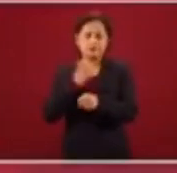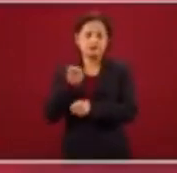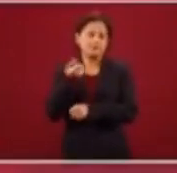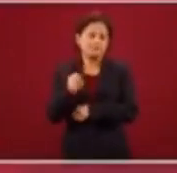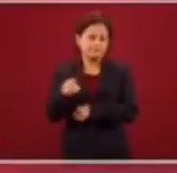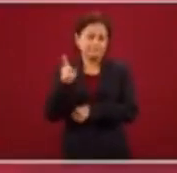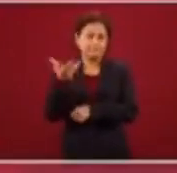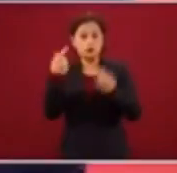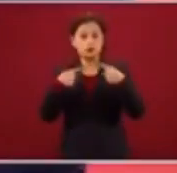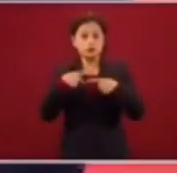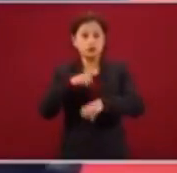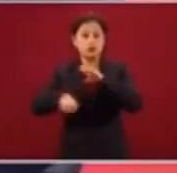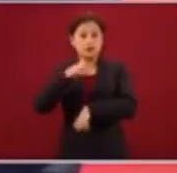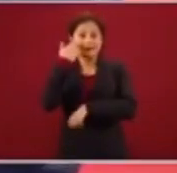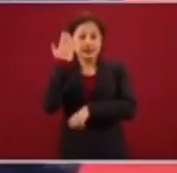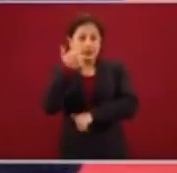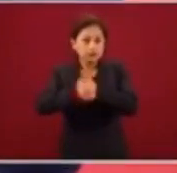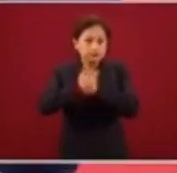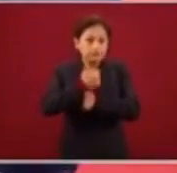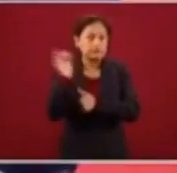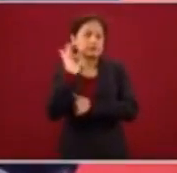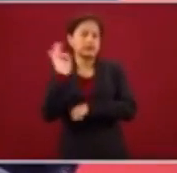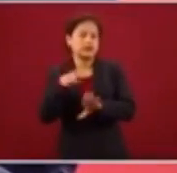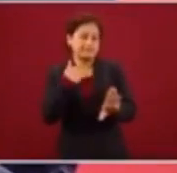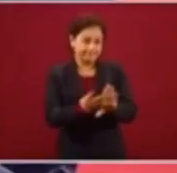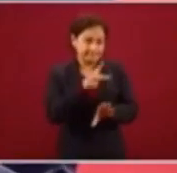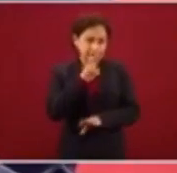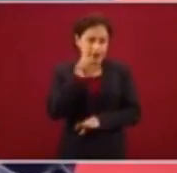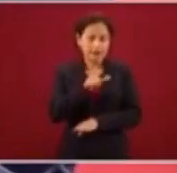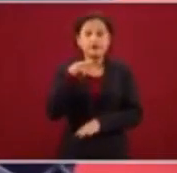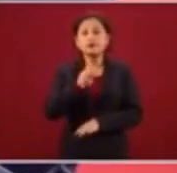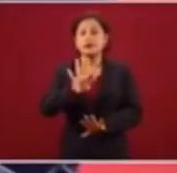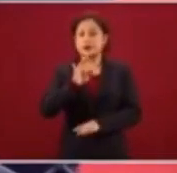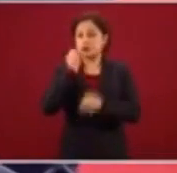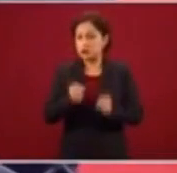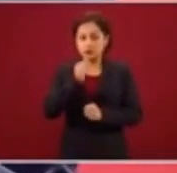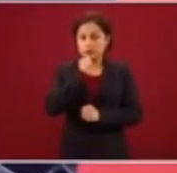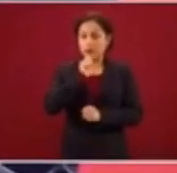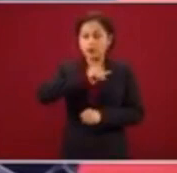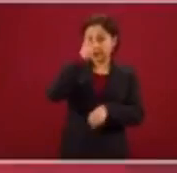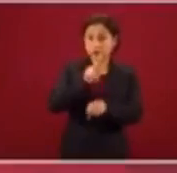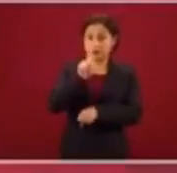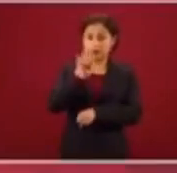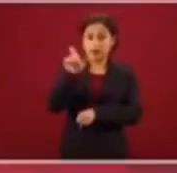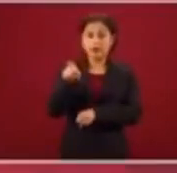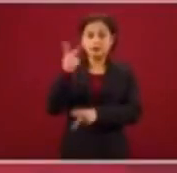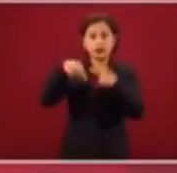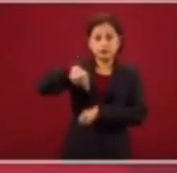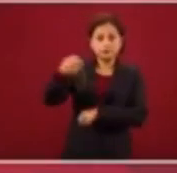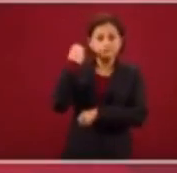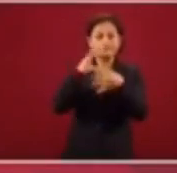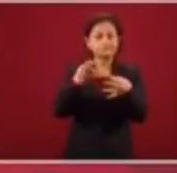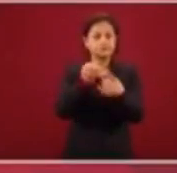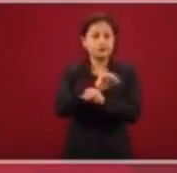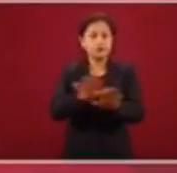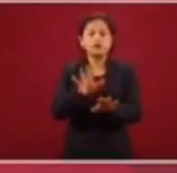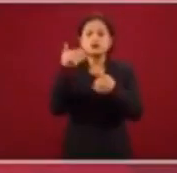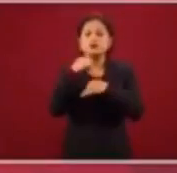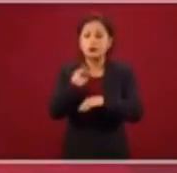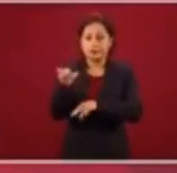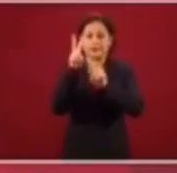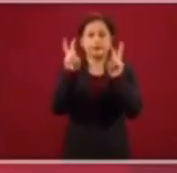pongan obstáculos entonces estamos analizando vamos a pedirle al director de también sobre el